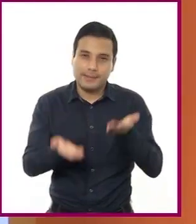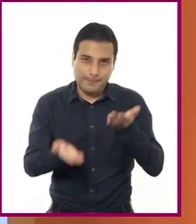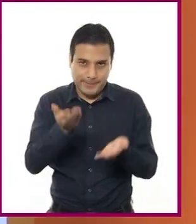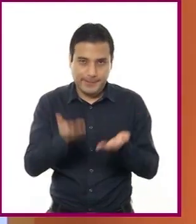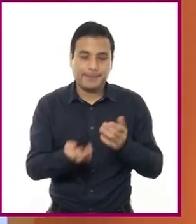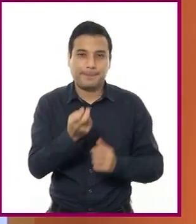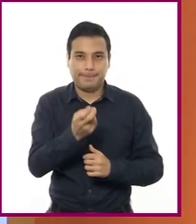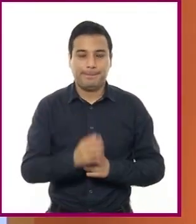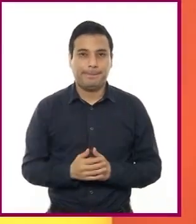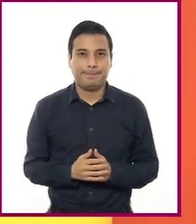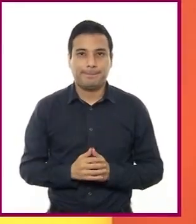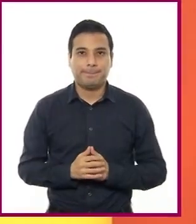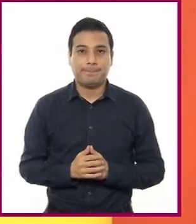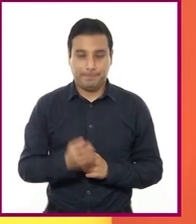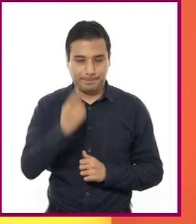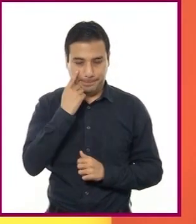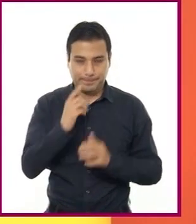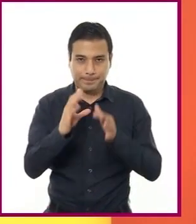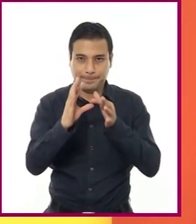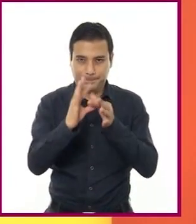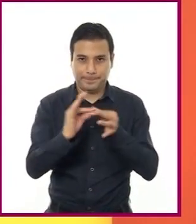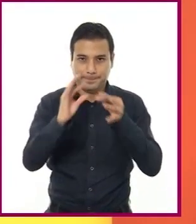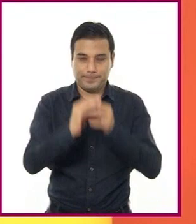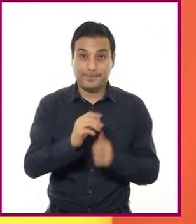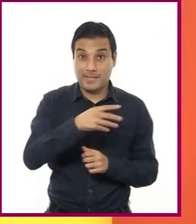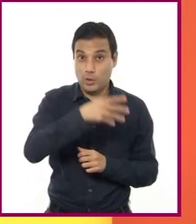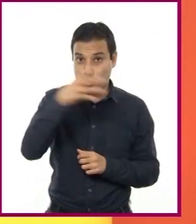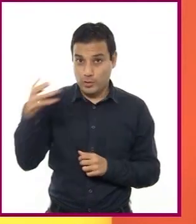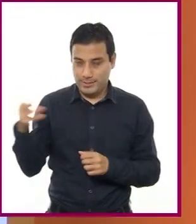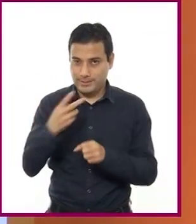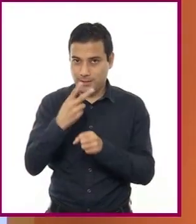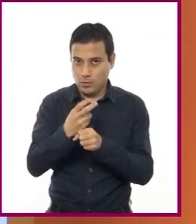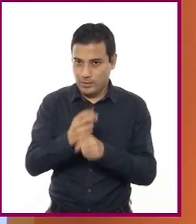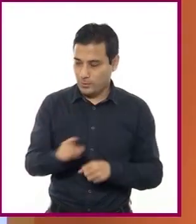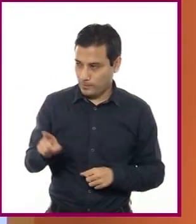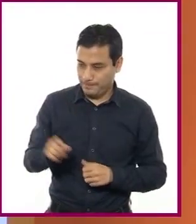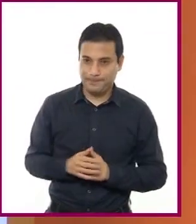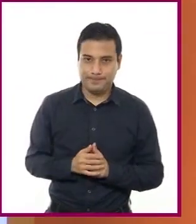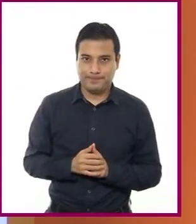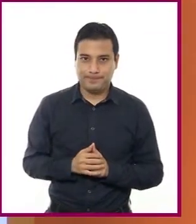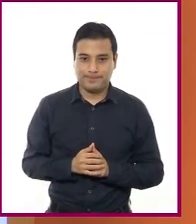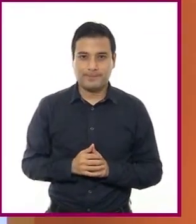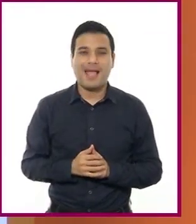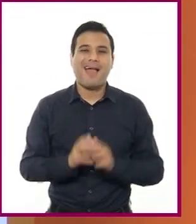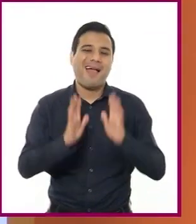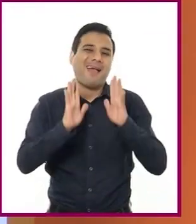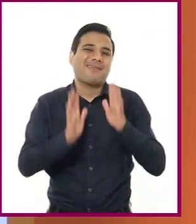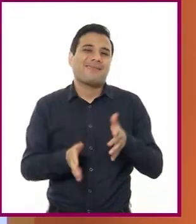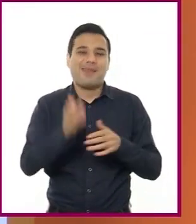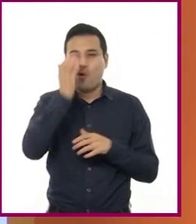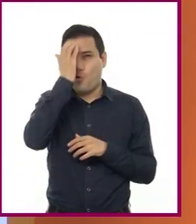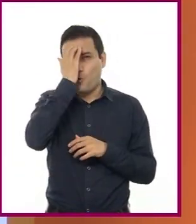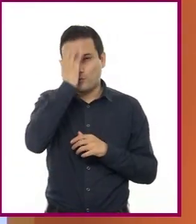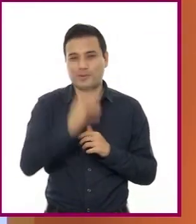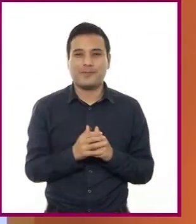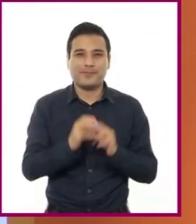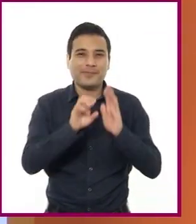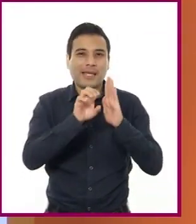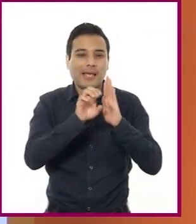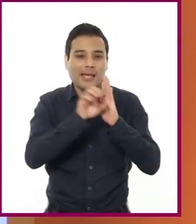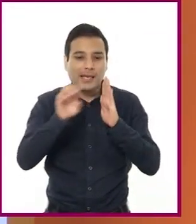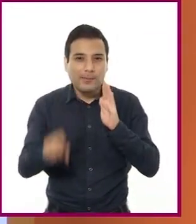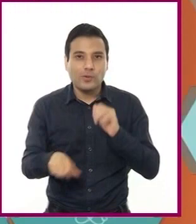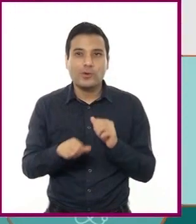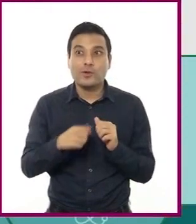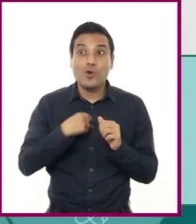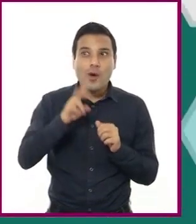luminoso. Hablemos primero del arco iris secundario. Ya sé a cuál se refiere. Es cuando el arco iris se ve